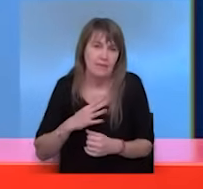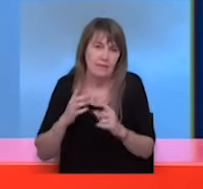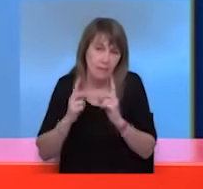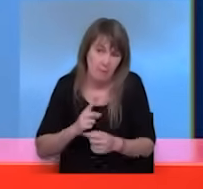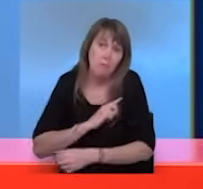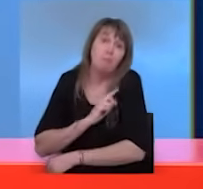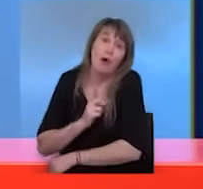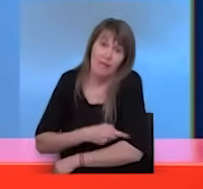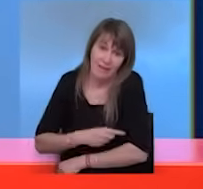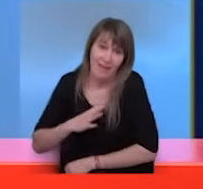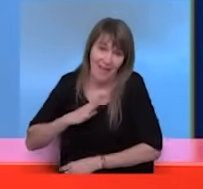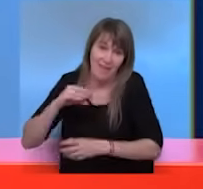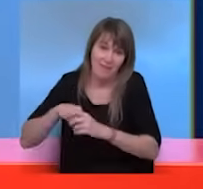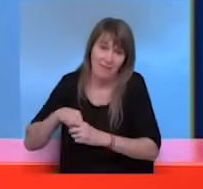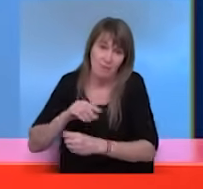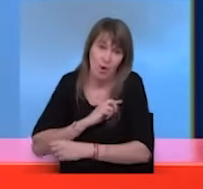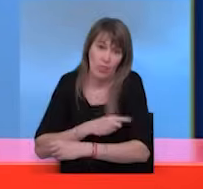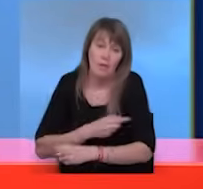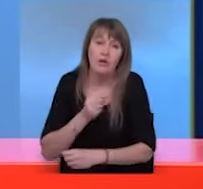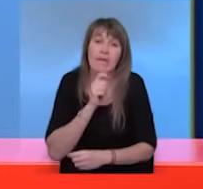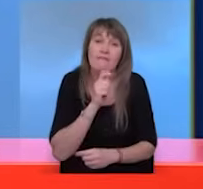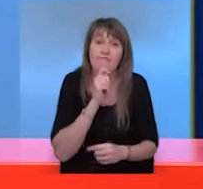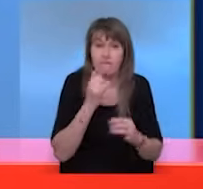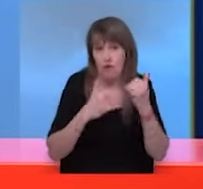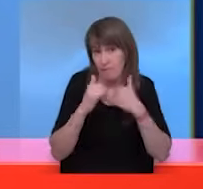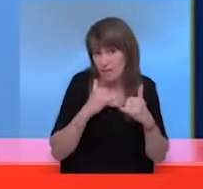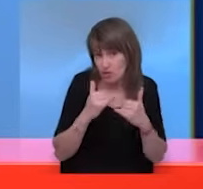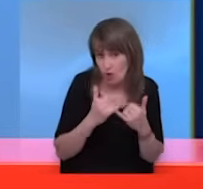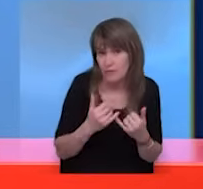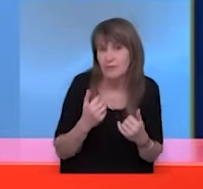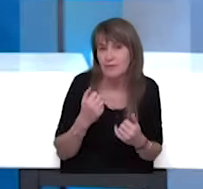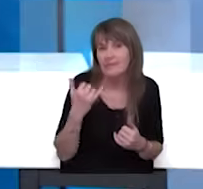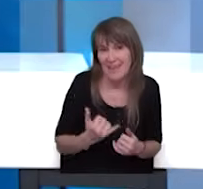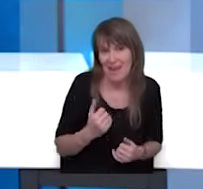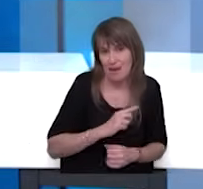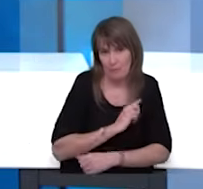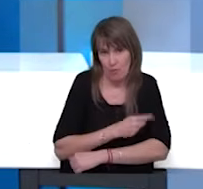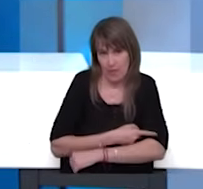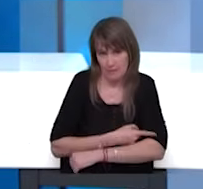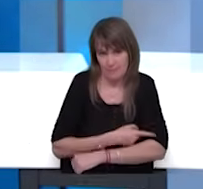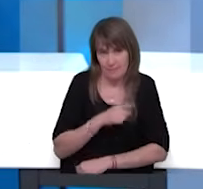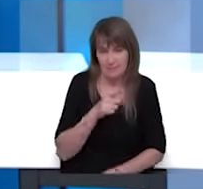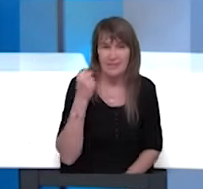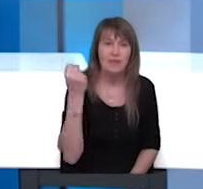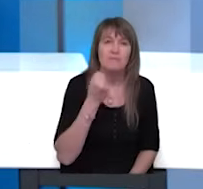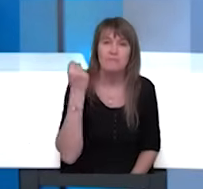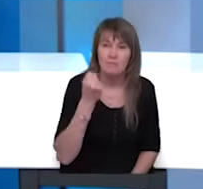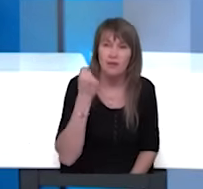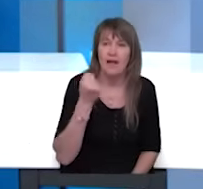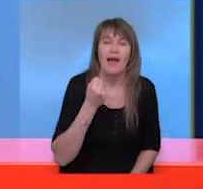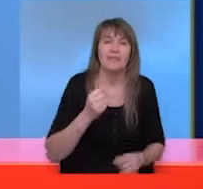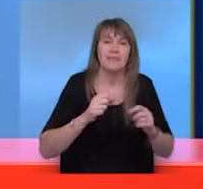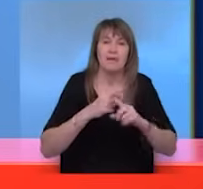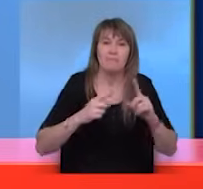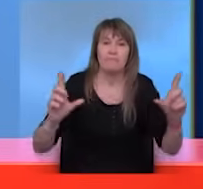poder por lo tanto porque la información es básicamente eso por eso sigue importando este siguen importando los medios de